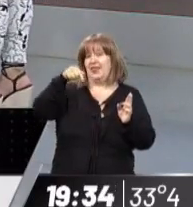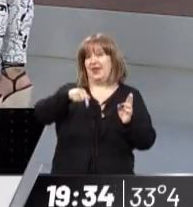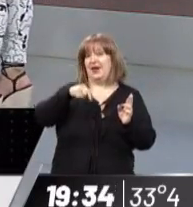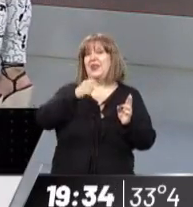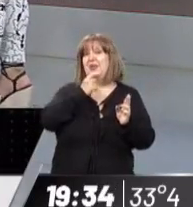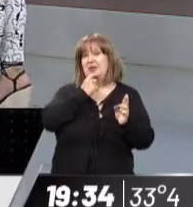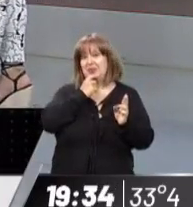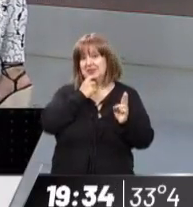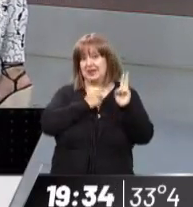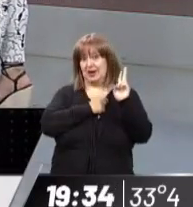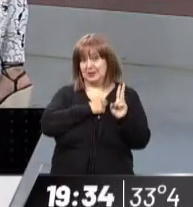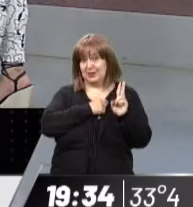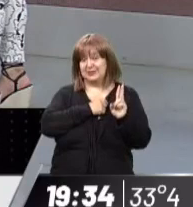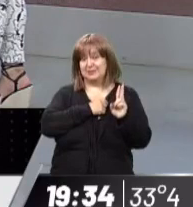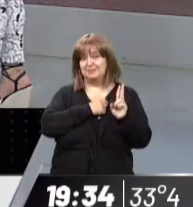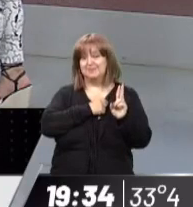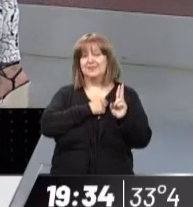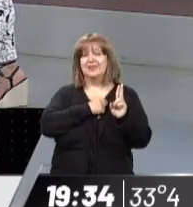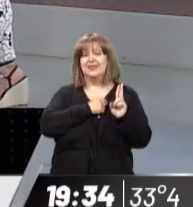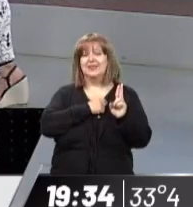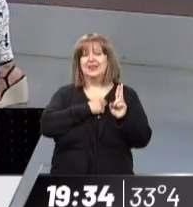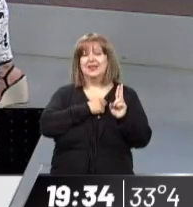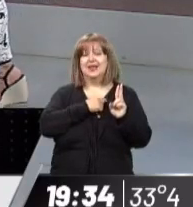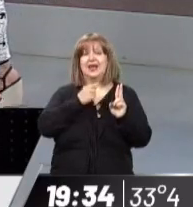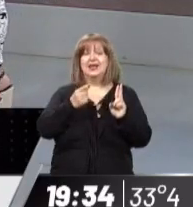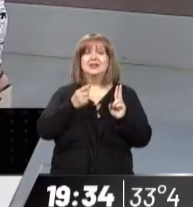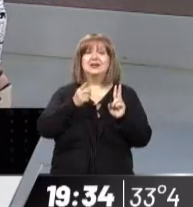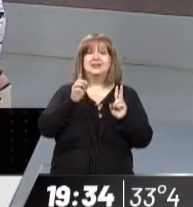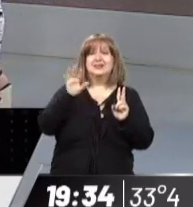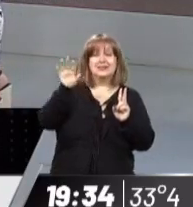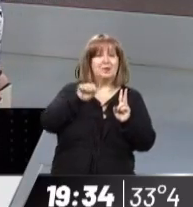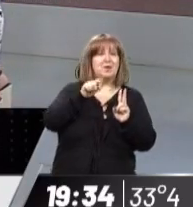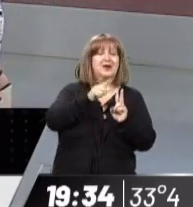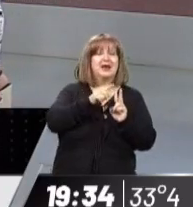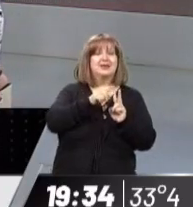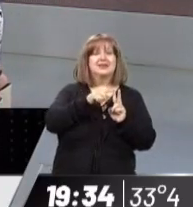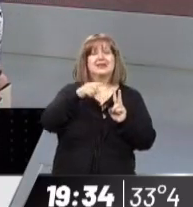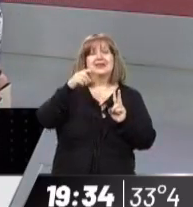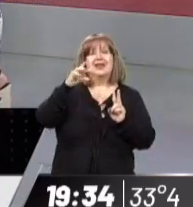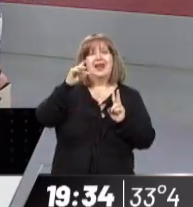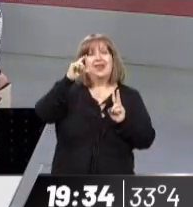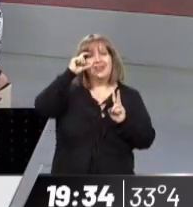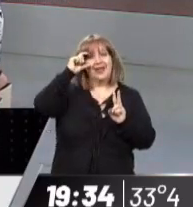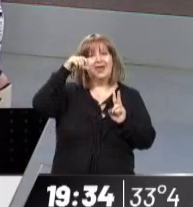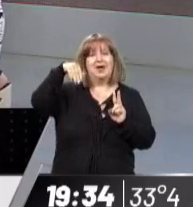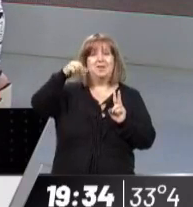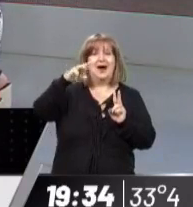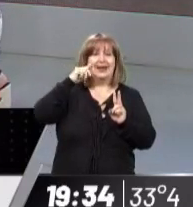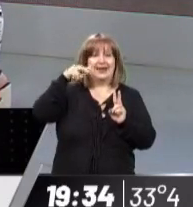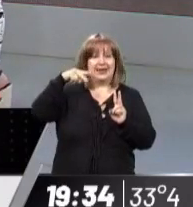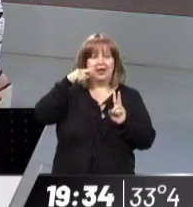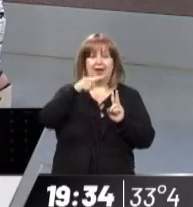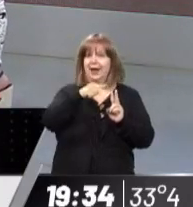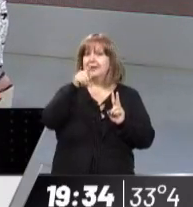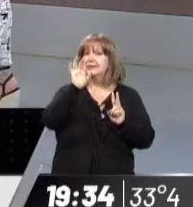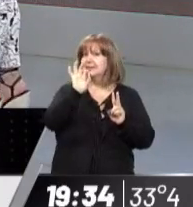mendocino él. Exactamente, y por eso lo vamos a sumar a Gustavo de Marinis, al Mono de Marinis, nuestro compañero. Ustedes lo pueden leer todos los días en Diario 1,